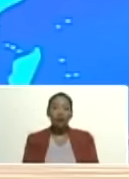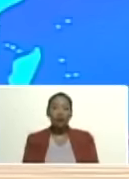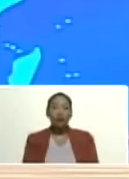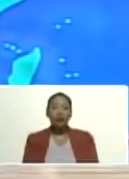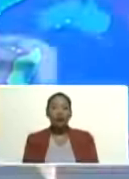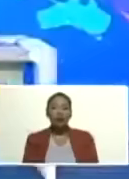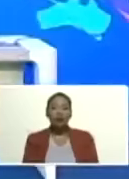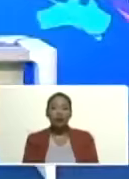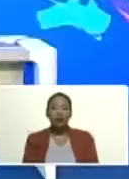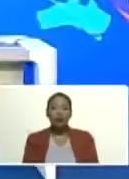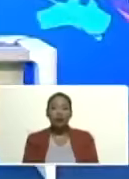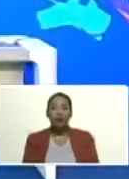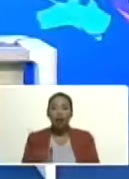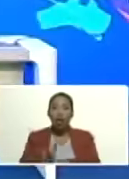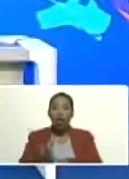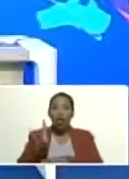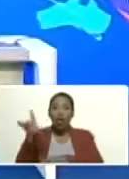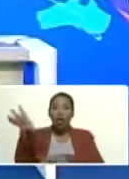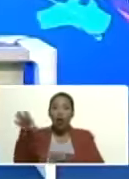deja reserva